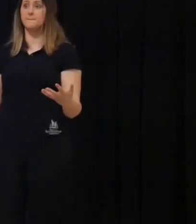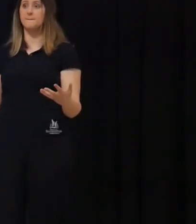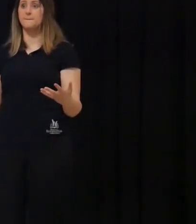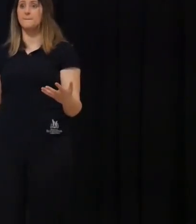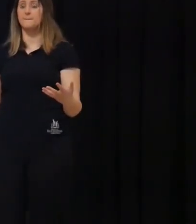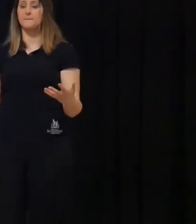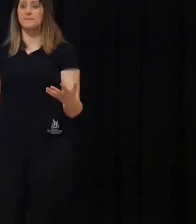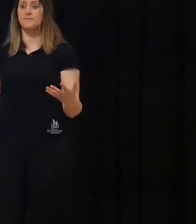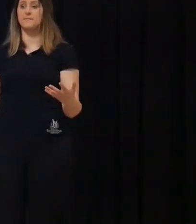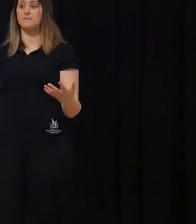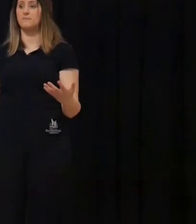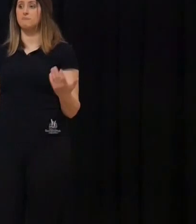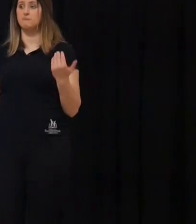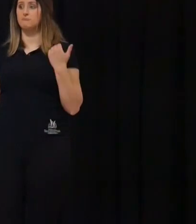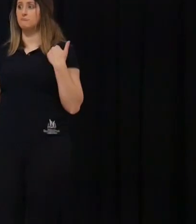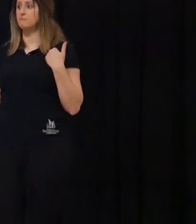vamos a ir